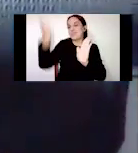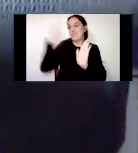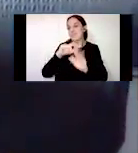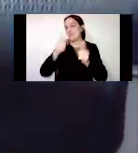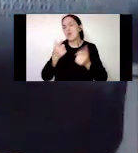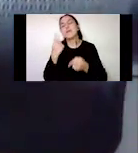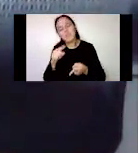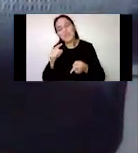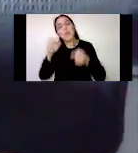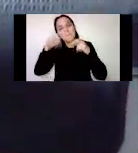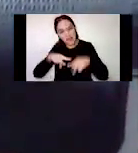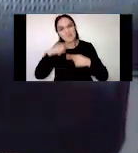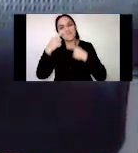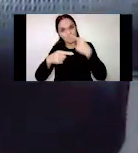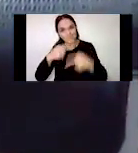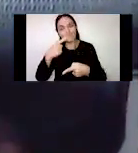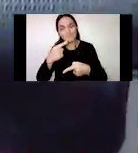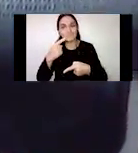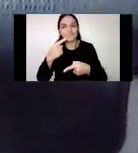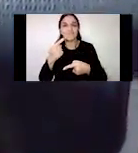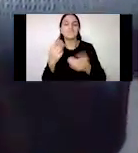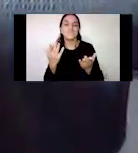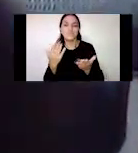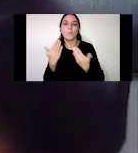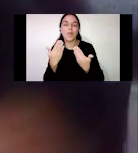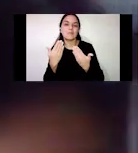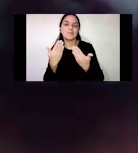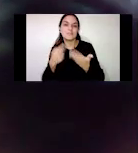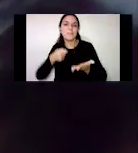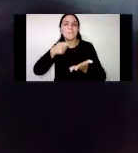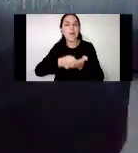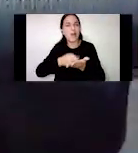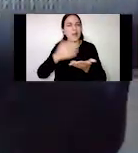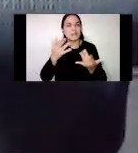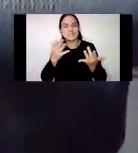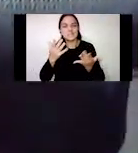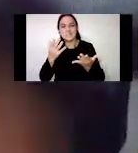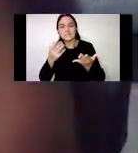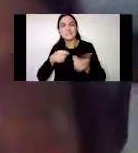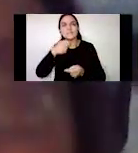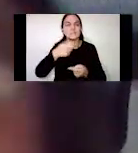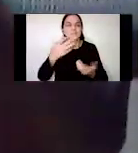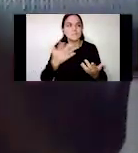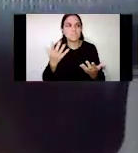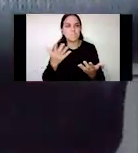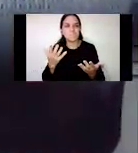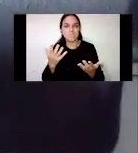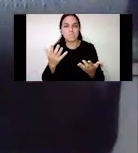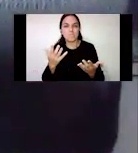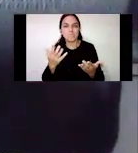plan vigente que hay que sí, son pagando, tiene un pago a cuenta, y